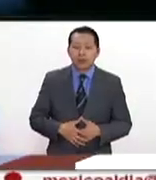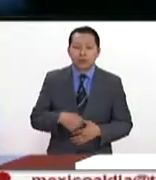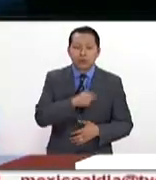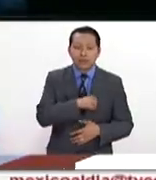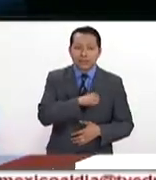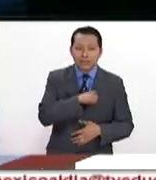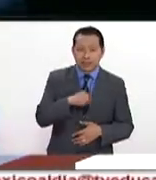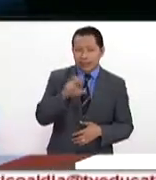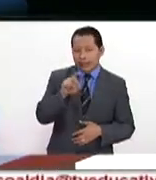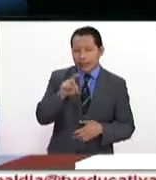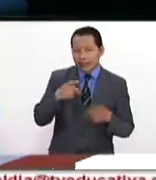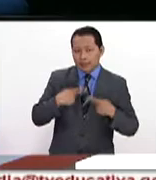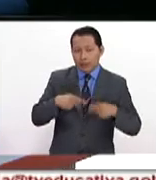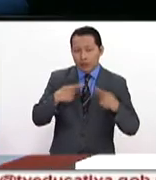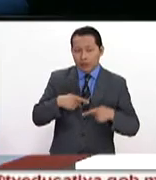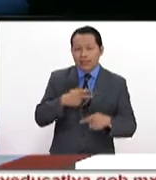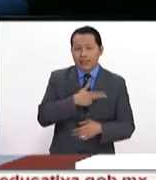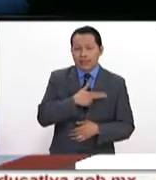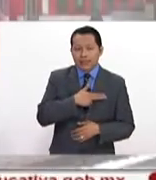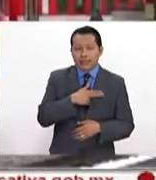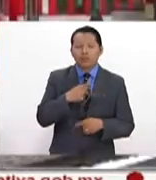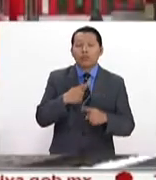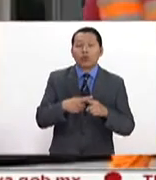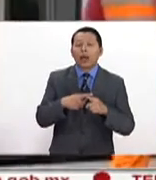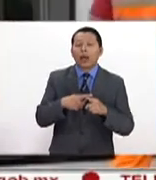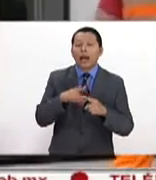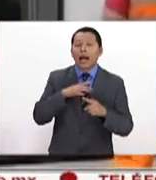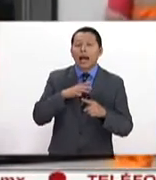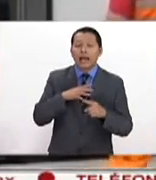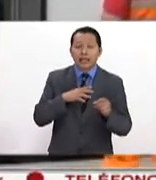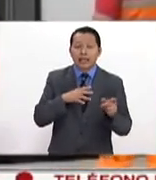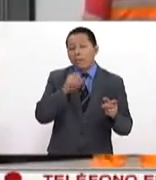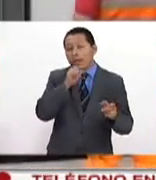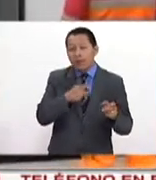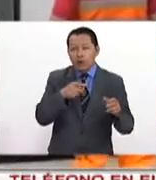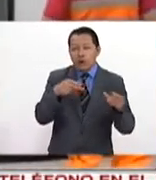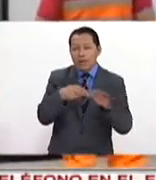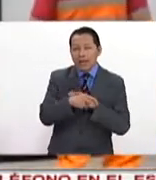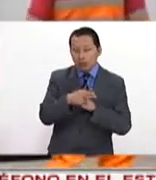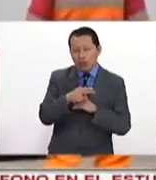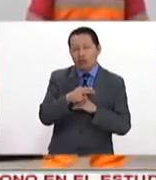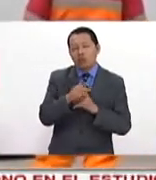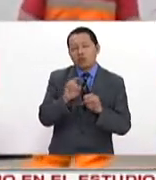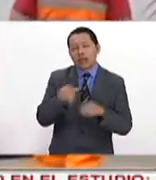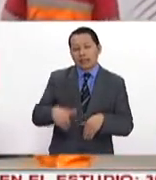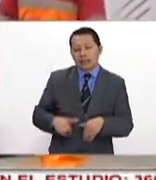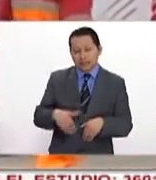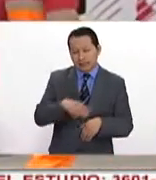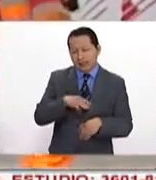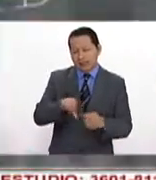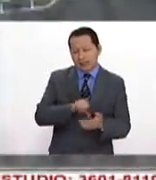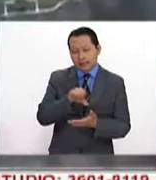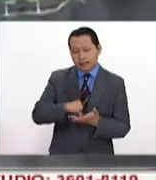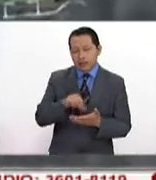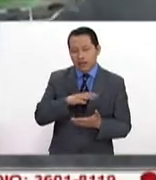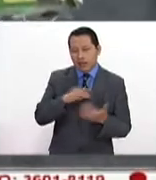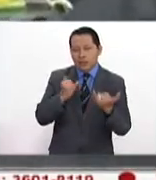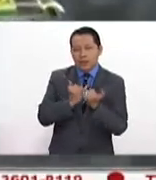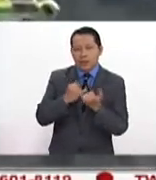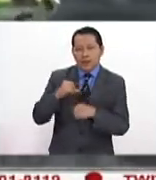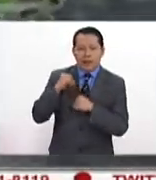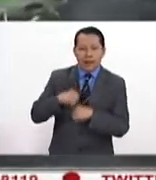al menos 30 personas resultaron heridas por un accidente de tren que se produjo en una estación en el centro del país. De acuerdo con